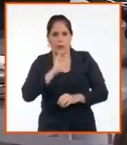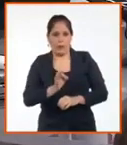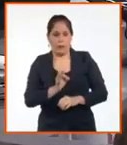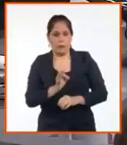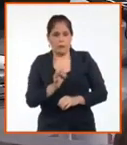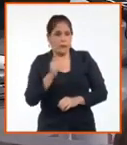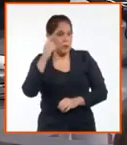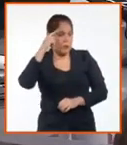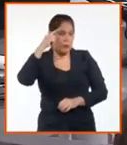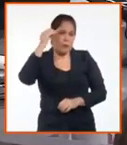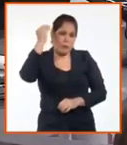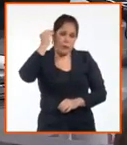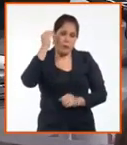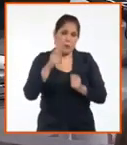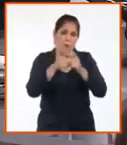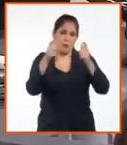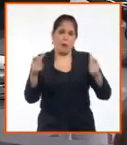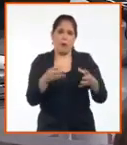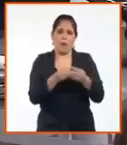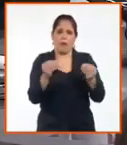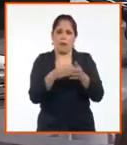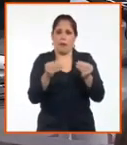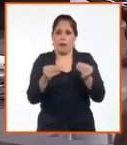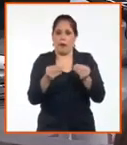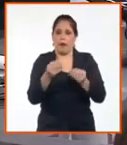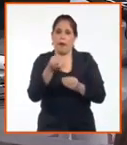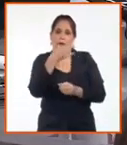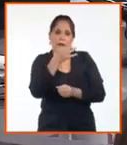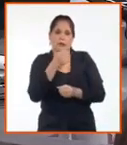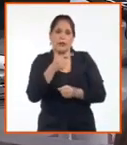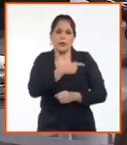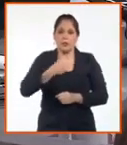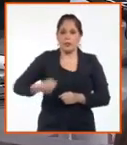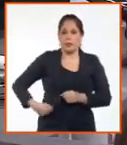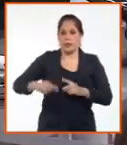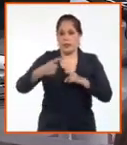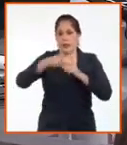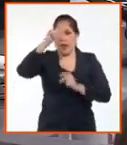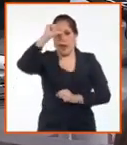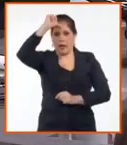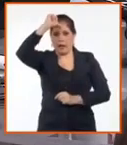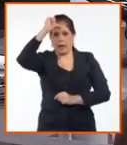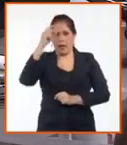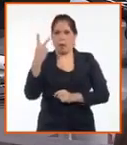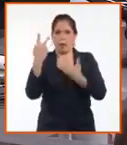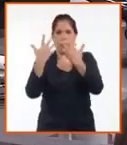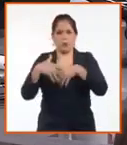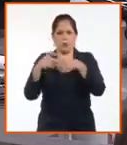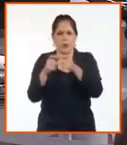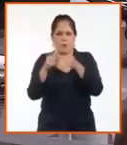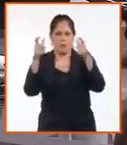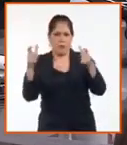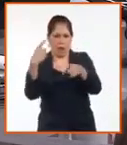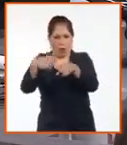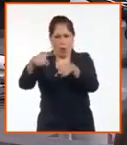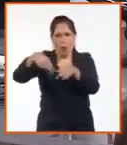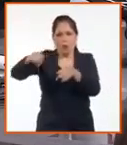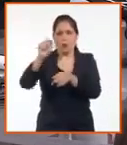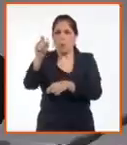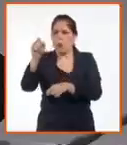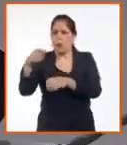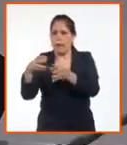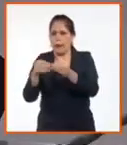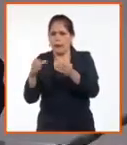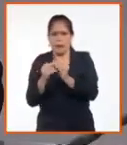todo en la mayoría las materias primas farmacéuticas se concentran en china y la india son los grandes productores hay muy pocos otros mercados donde donde ir a buscar muchas más